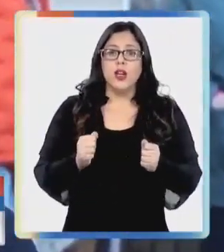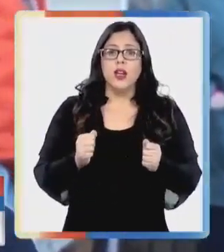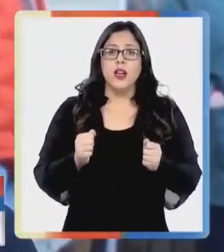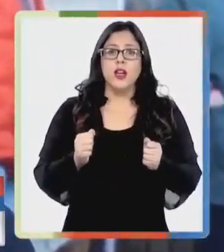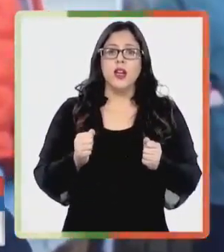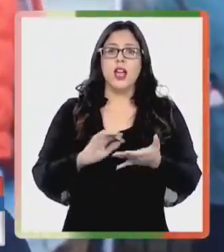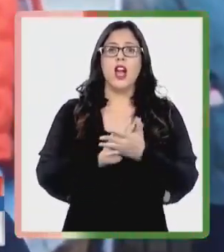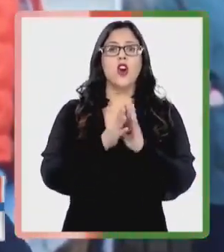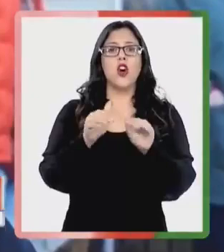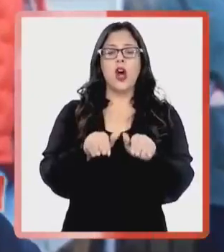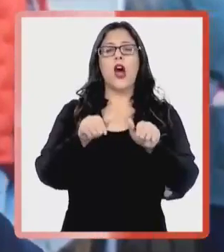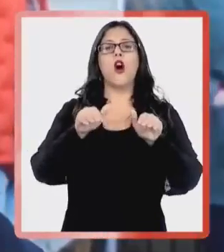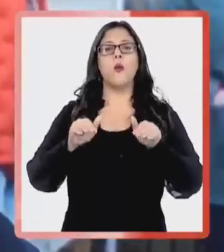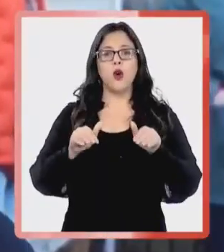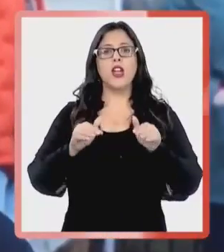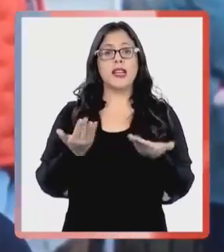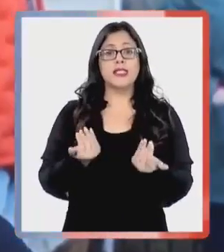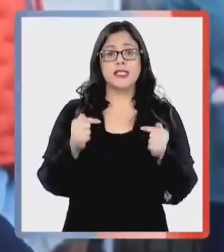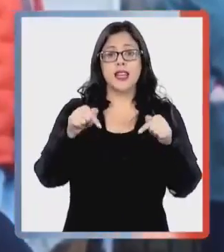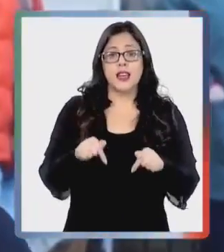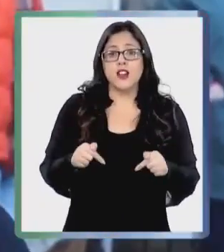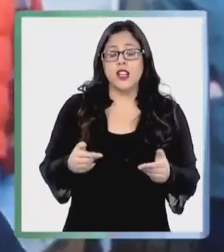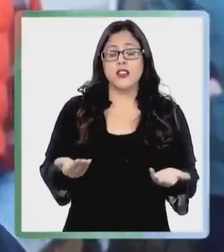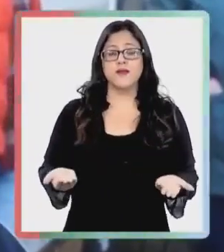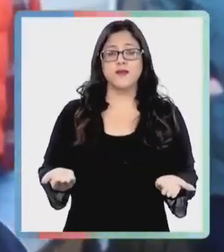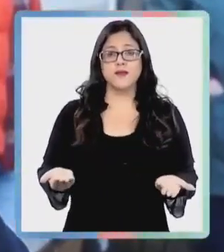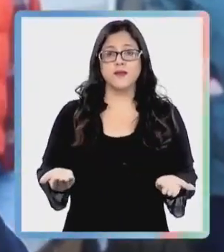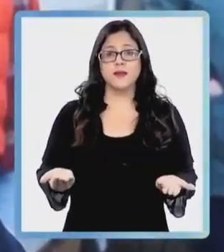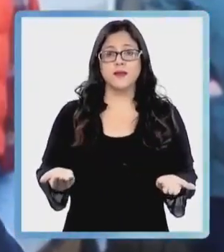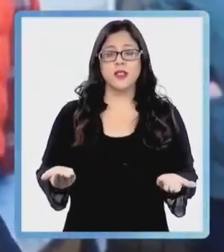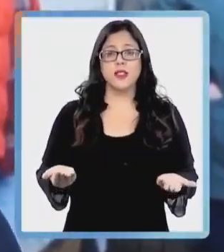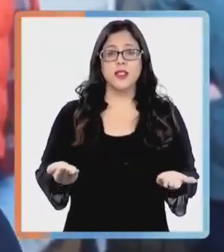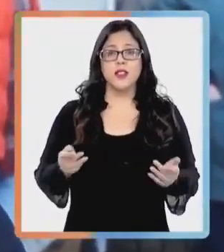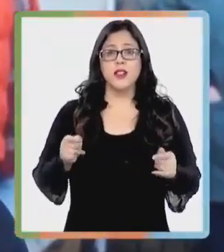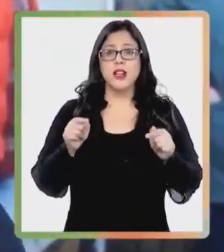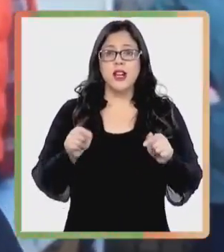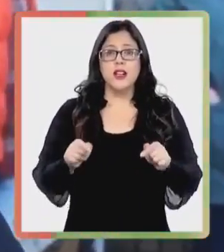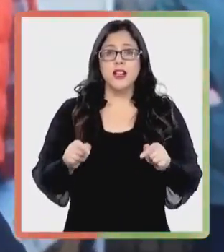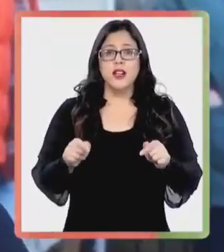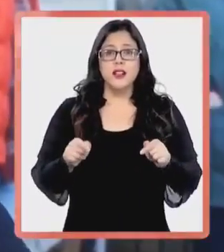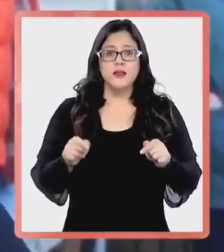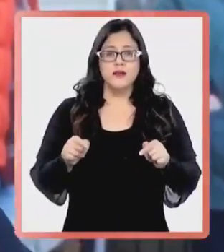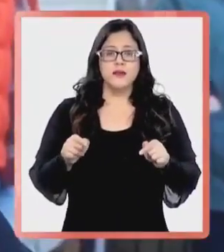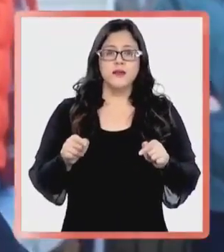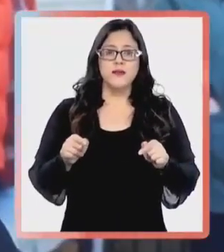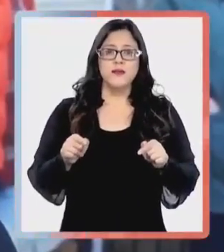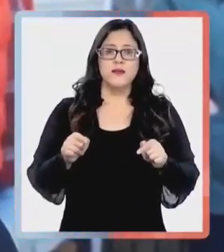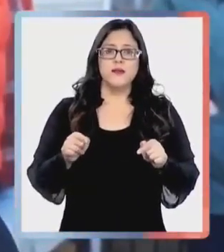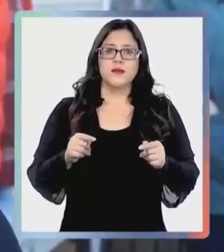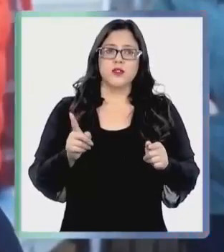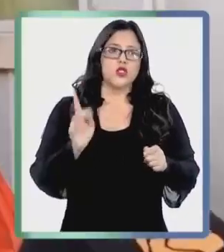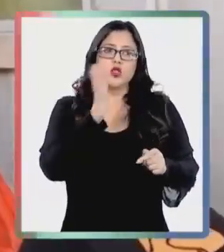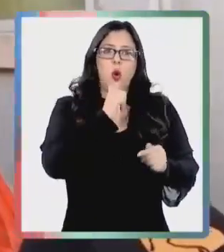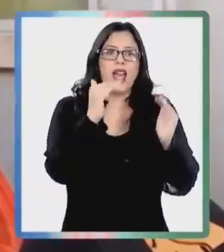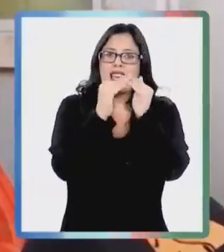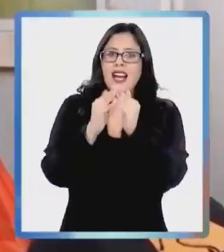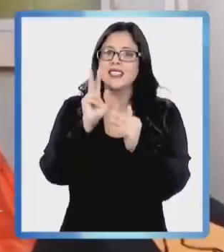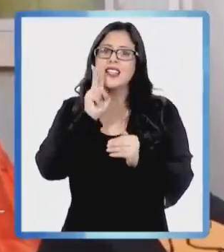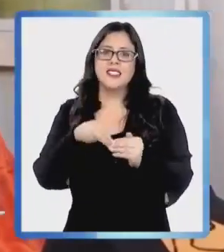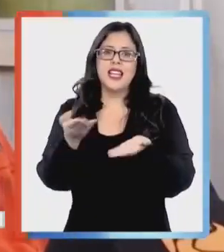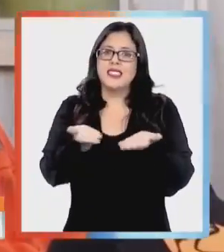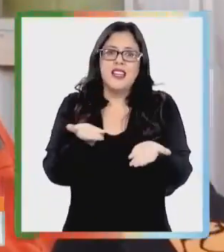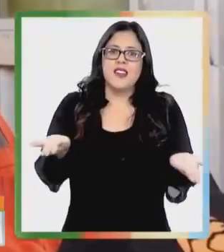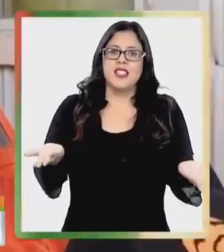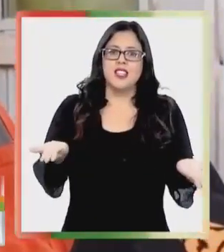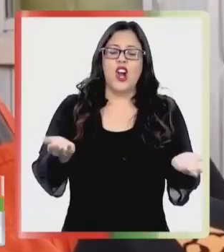con el confort y la comodidad que se necesita en esta época. O sea, no puede haber casas que no tengan todos los servicios. Contento a